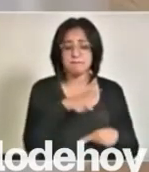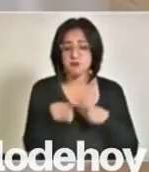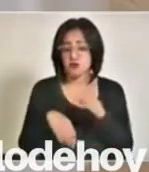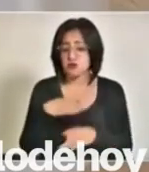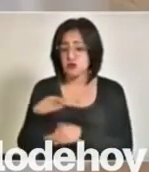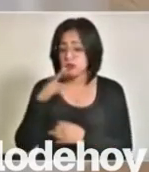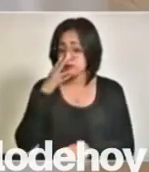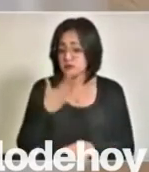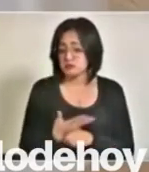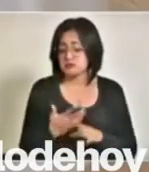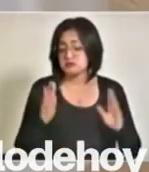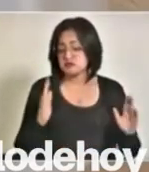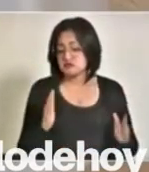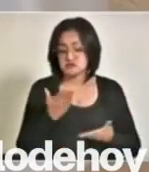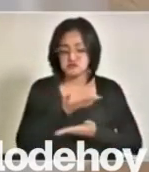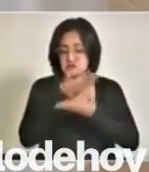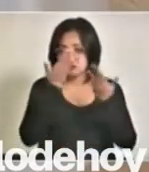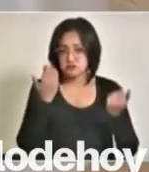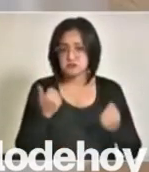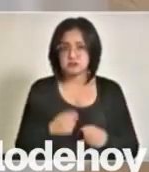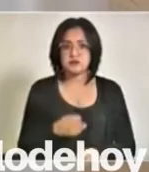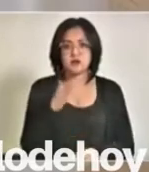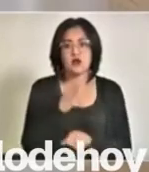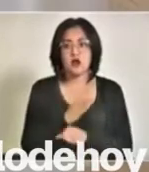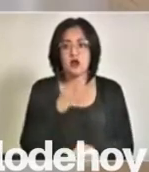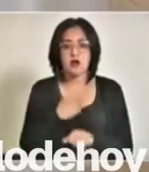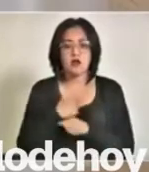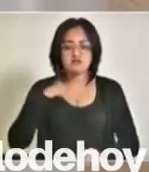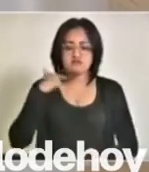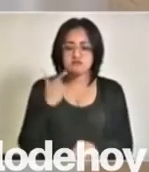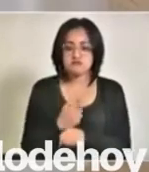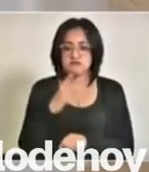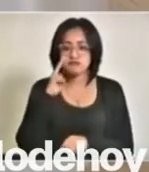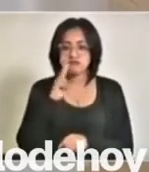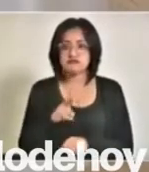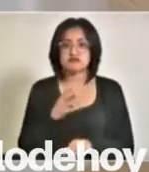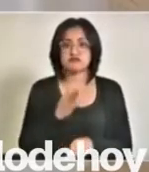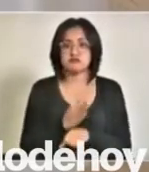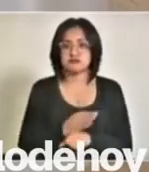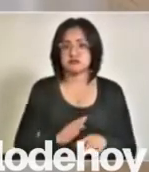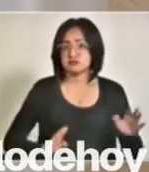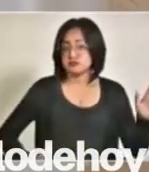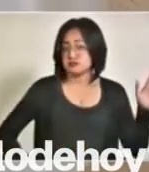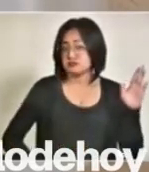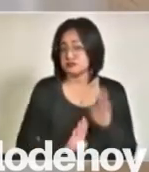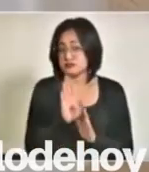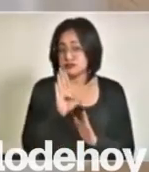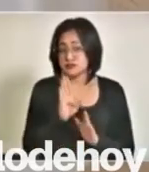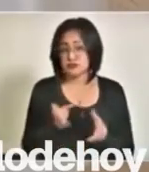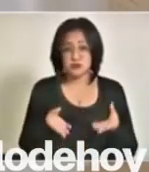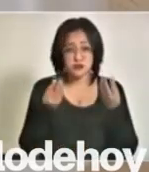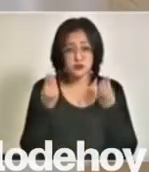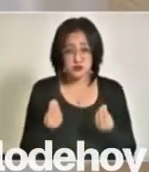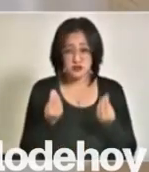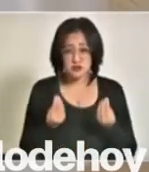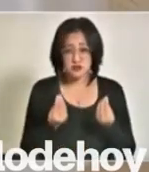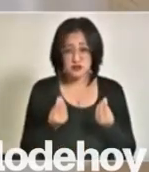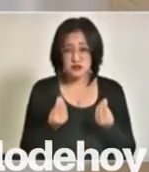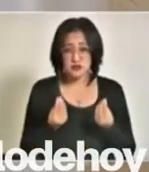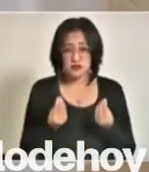y si nosotros encontramos que la ola de respuesta hacia arriba es moderada